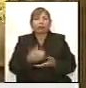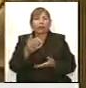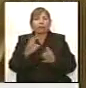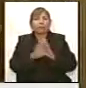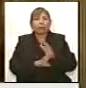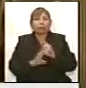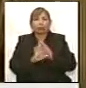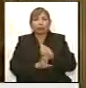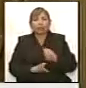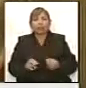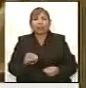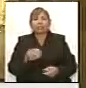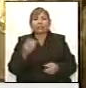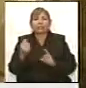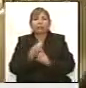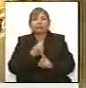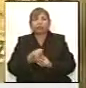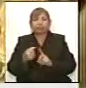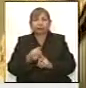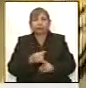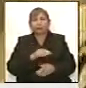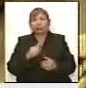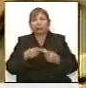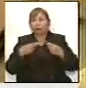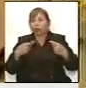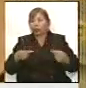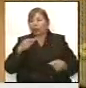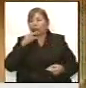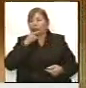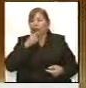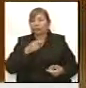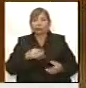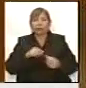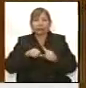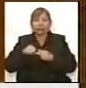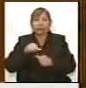protección y sanción de la violencia contra las mujeres e integrantes del grupo familiar.